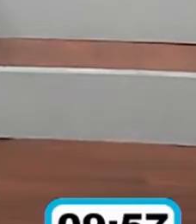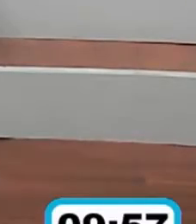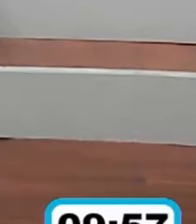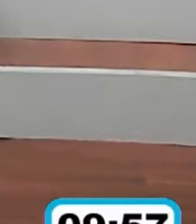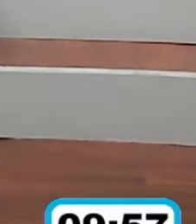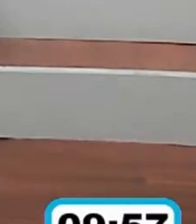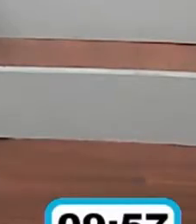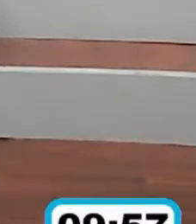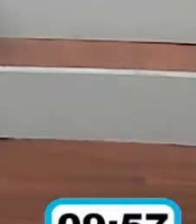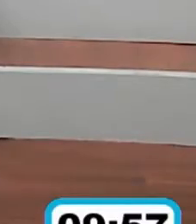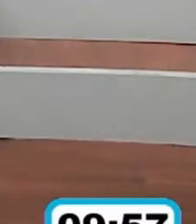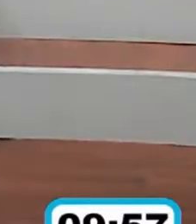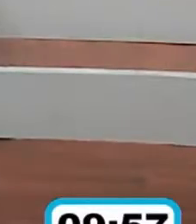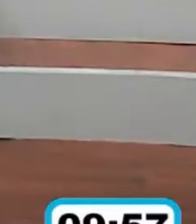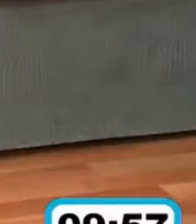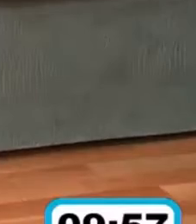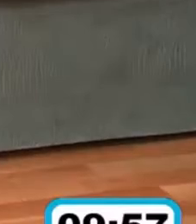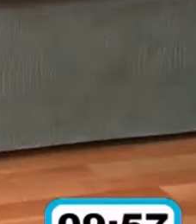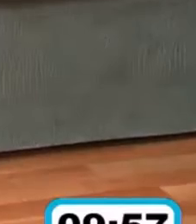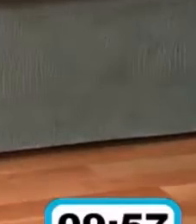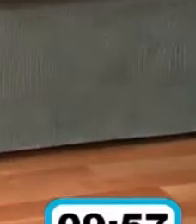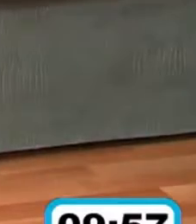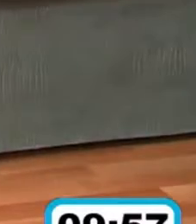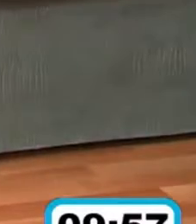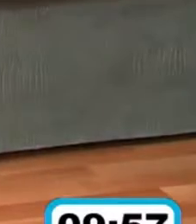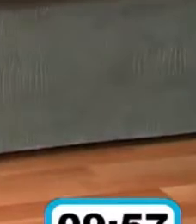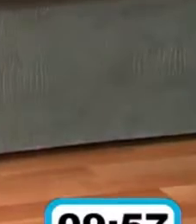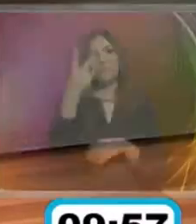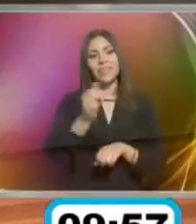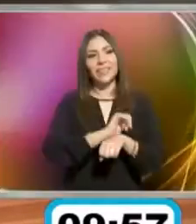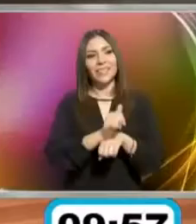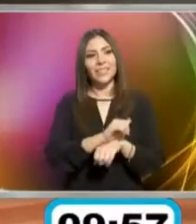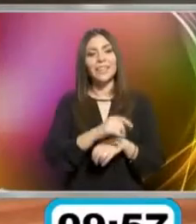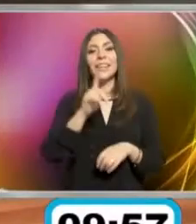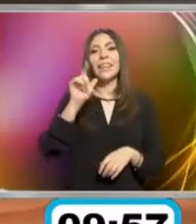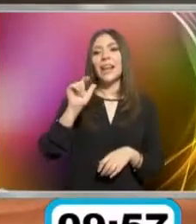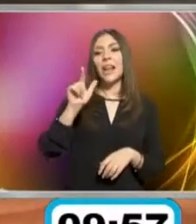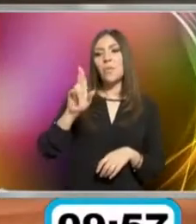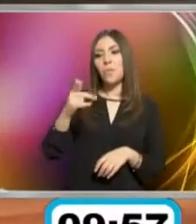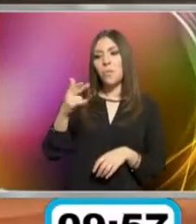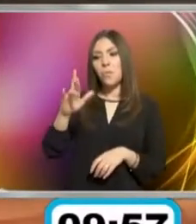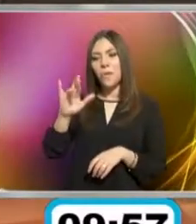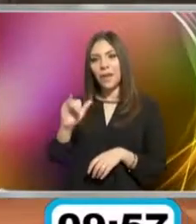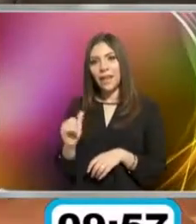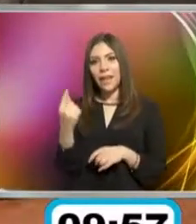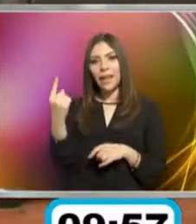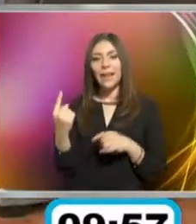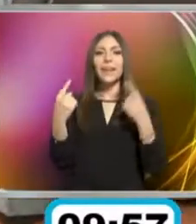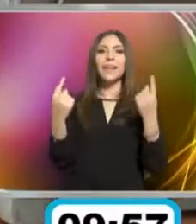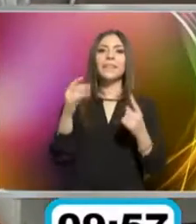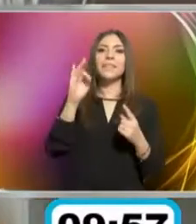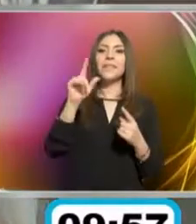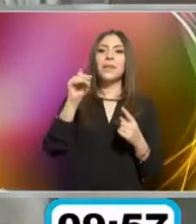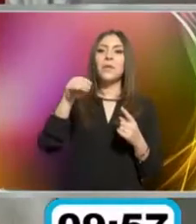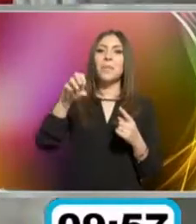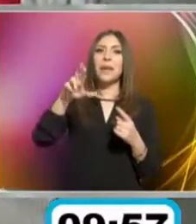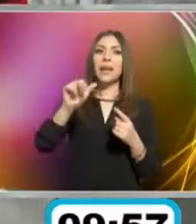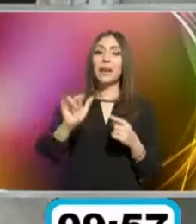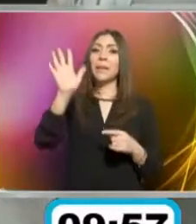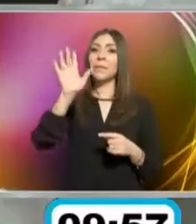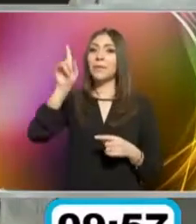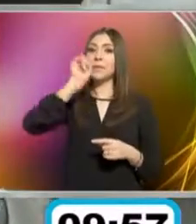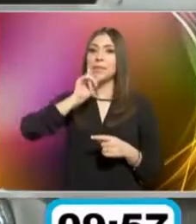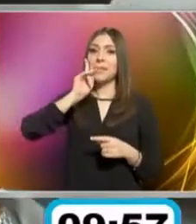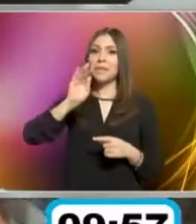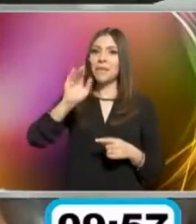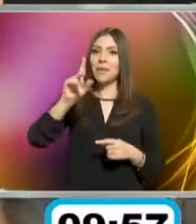Yolanda y Ramón, nuestros actores del día de hoy. Así es, La Lujuria y Filomena. La lujuria y Filomena, Así que es. parece que Filomena como que sí